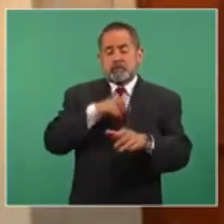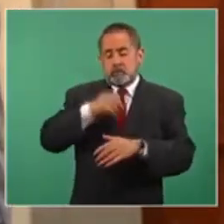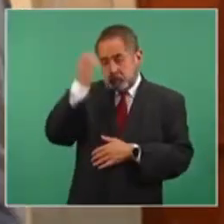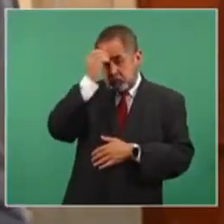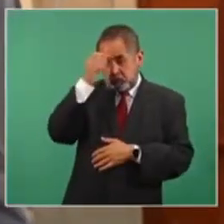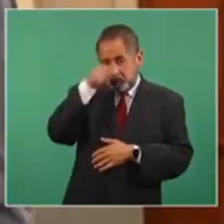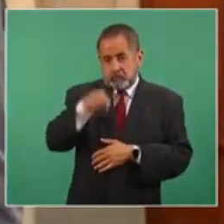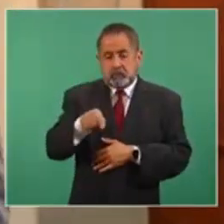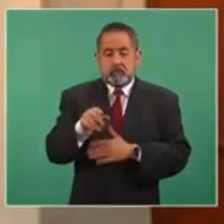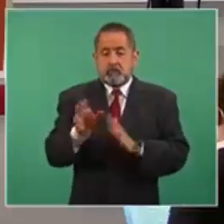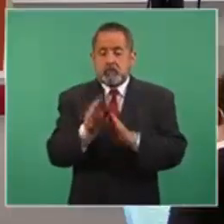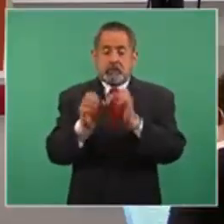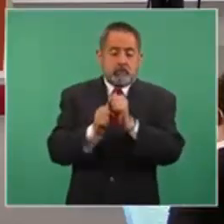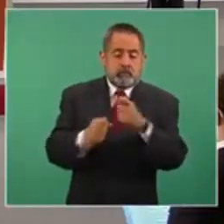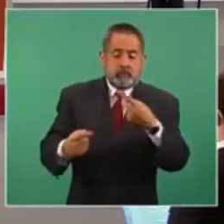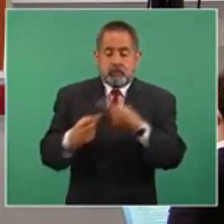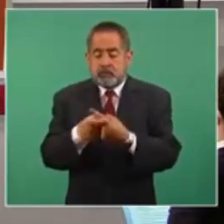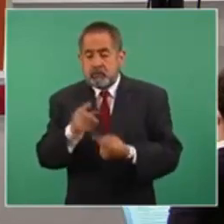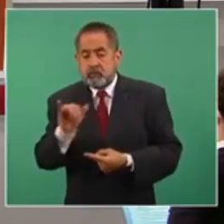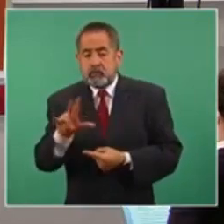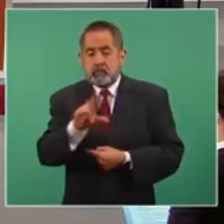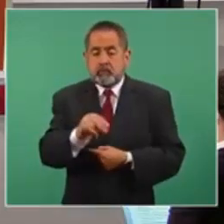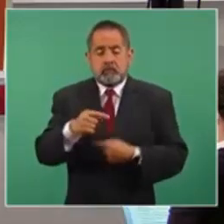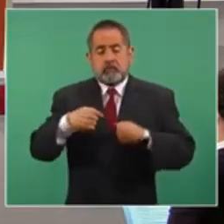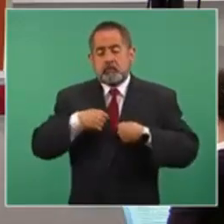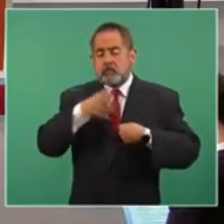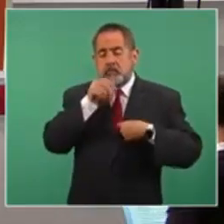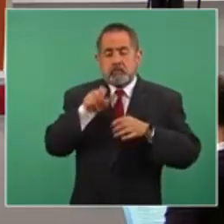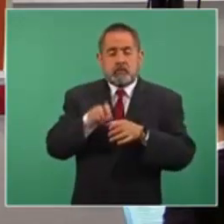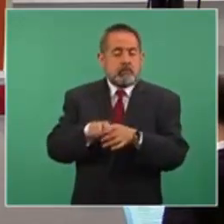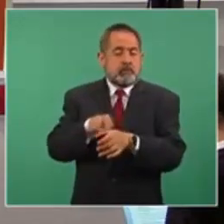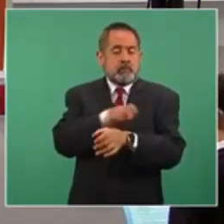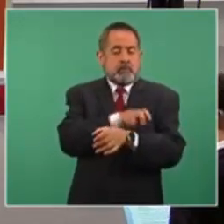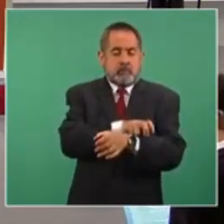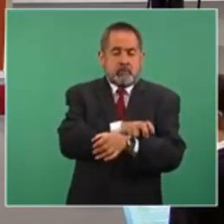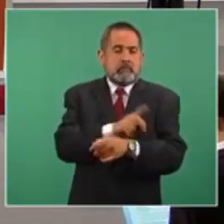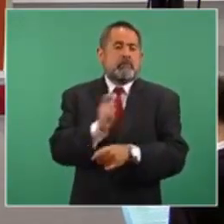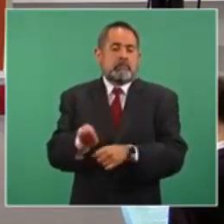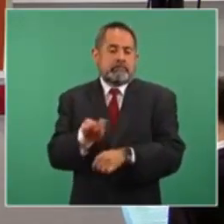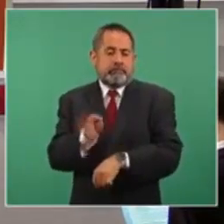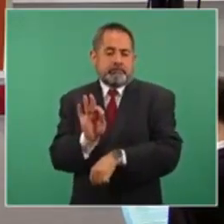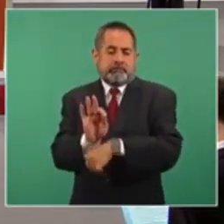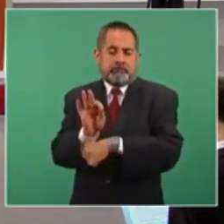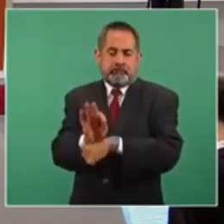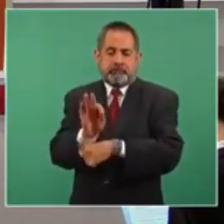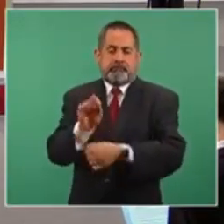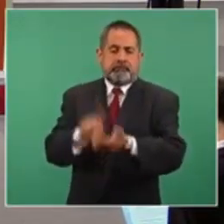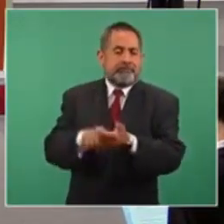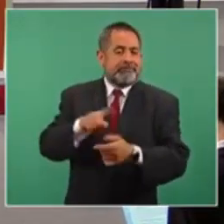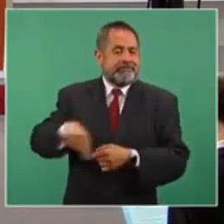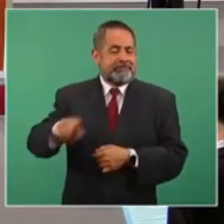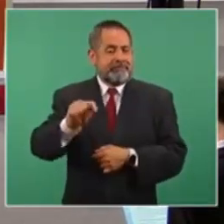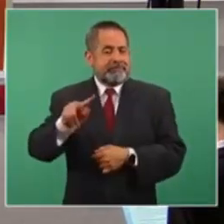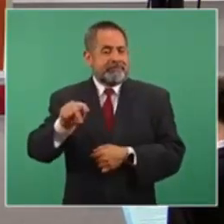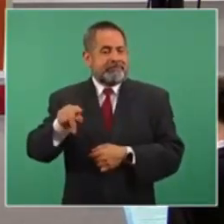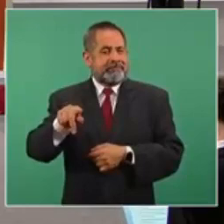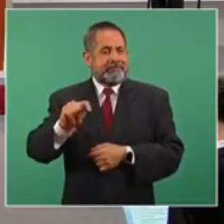la constitucionalidad de la llamada ley Televisa y así proteger a ese medio y